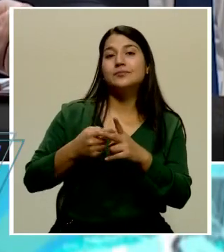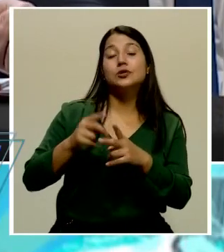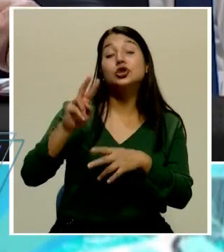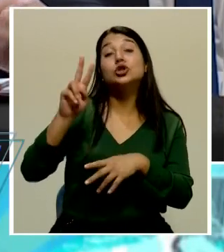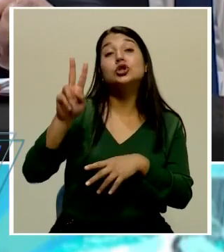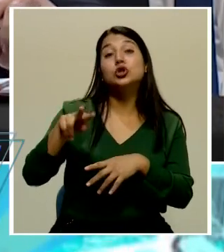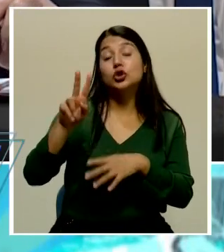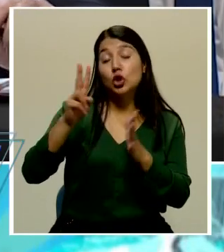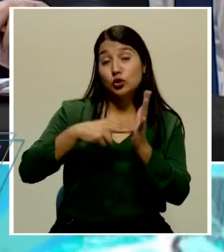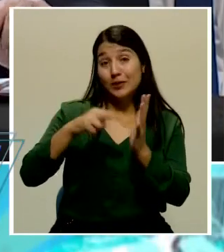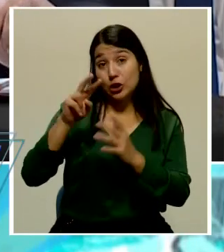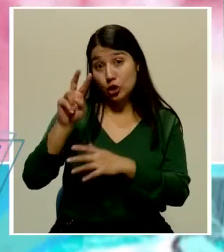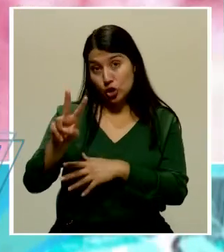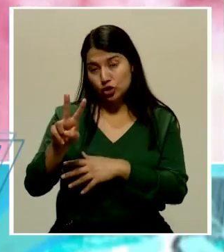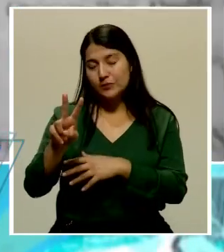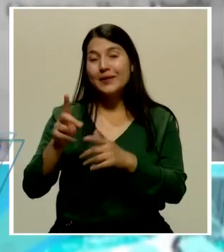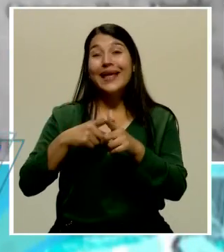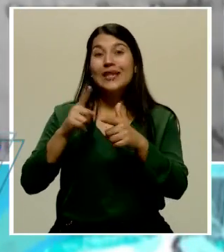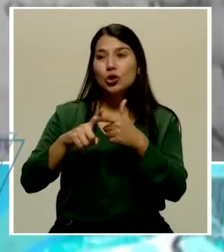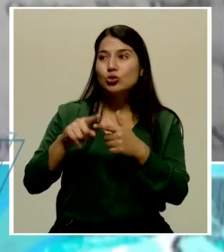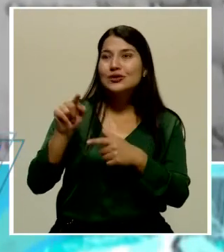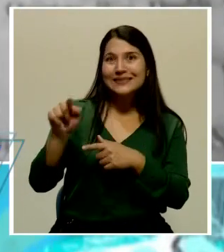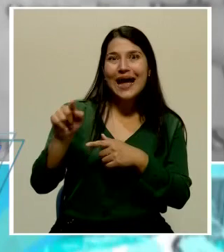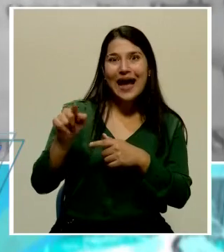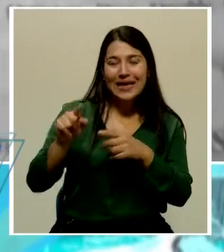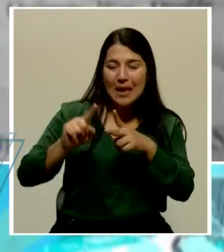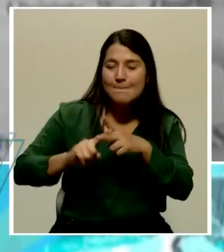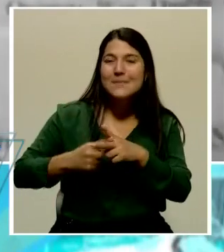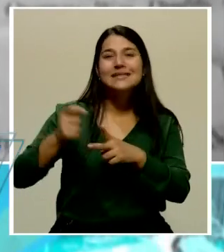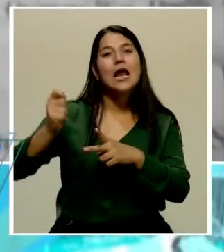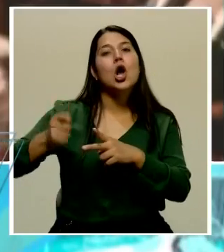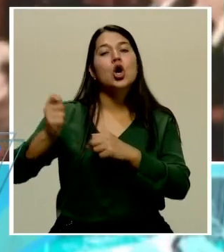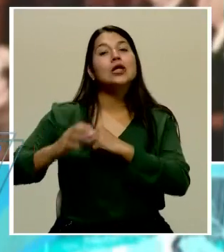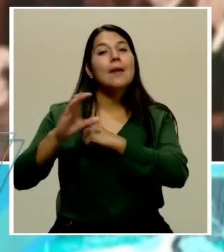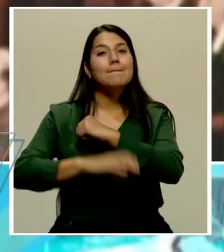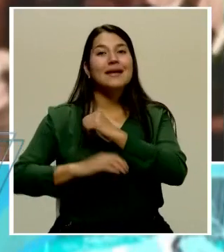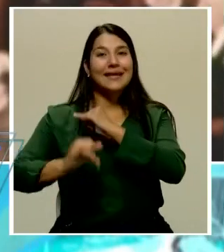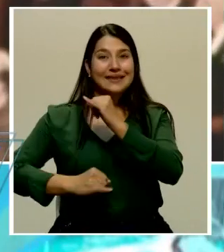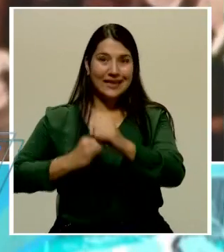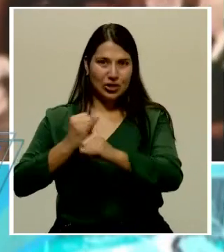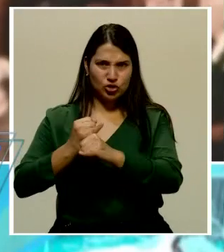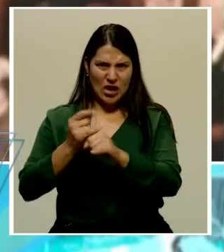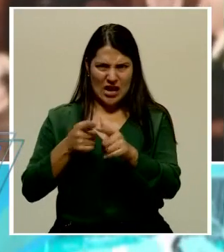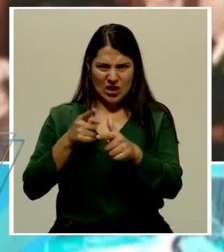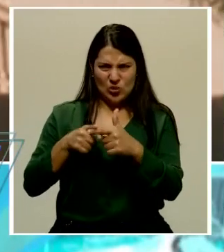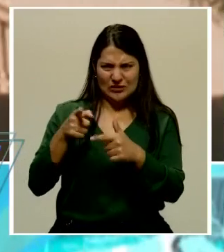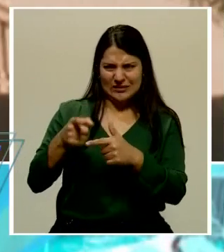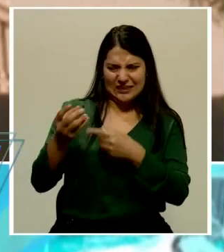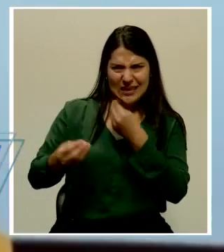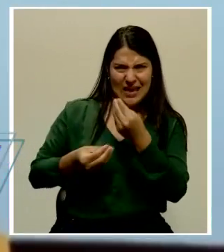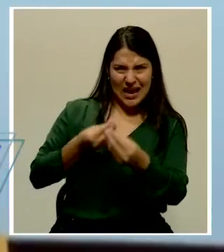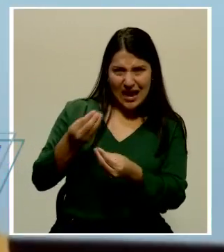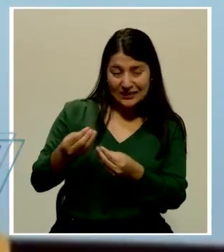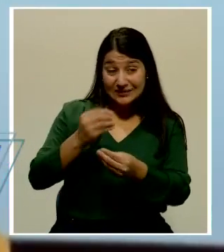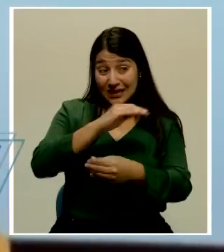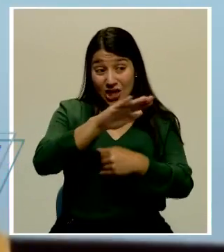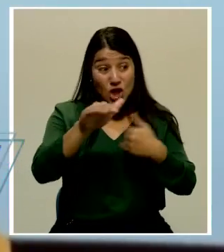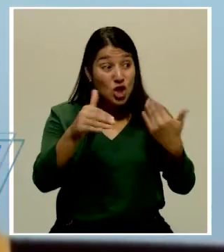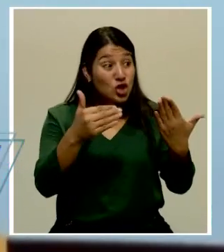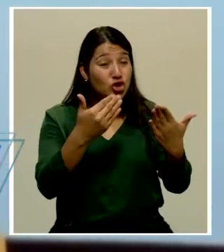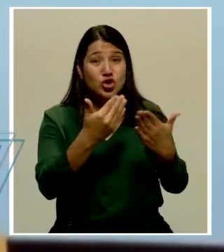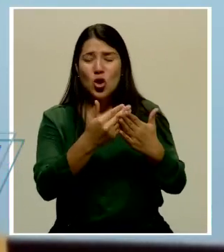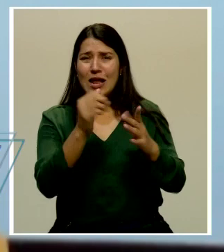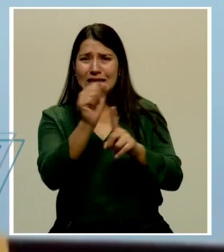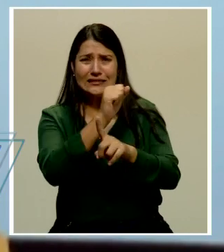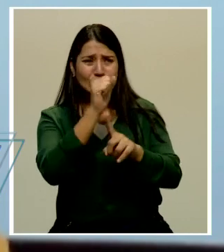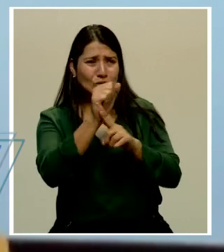a conocer de los crímenes más atroces que ocurran en el mundo, pero juzgando personas,